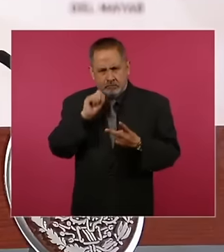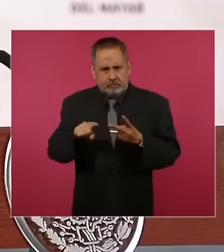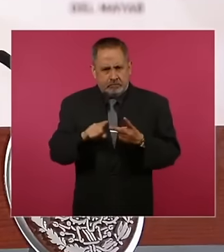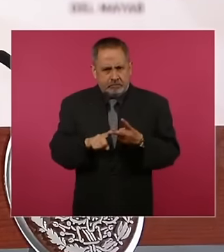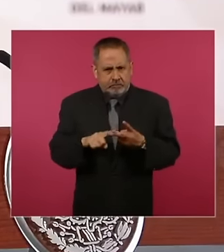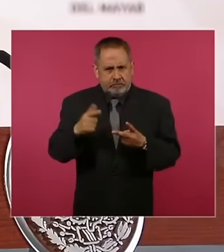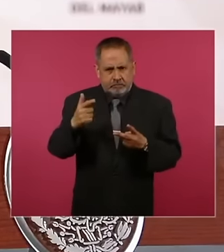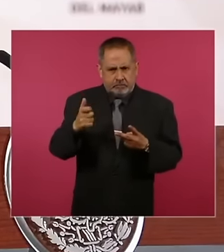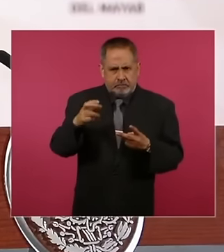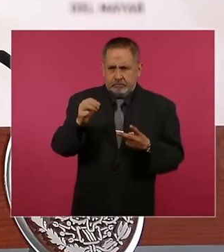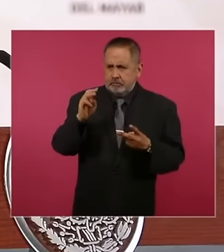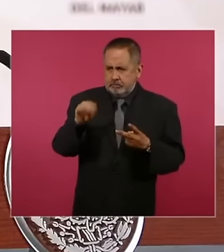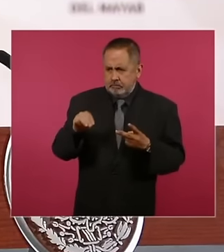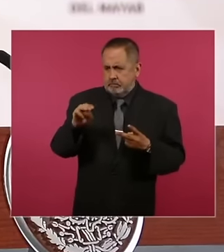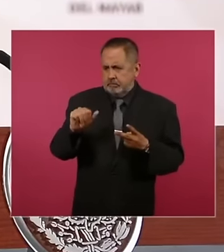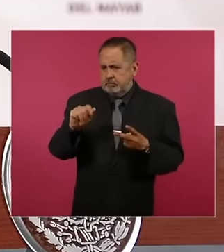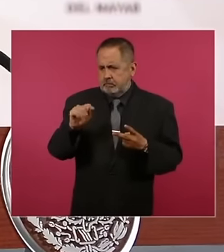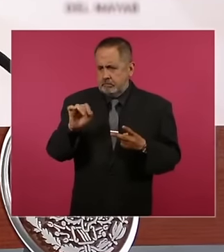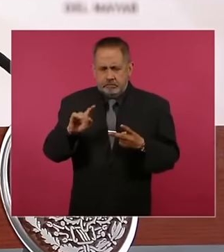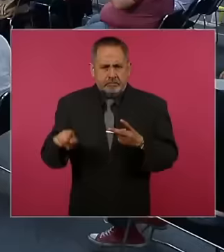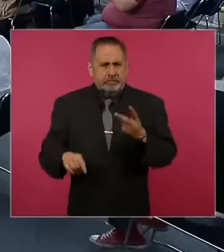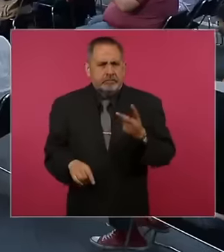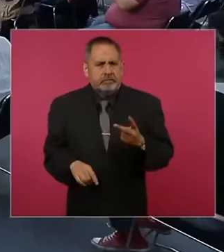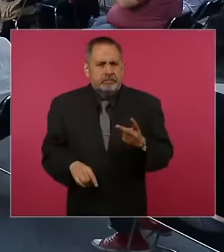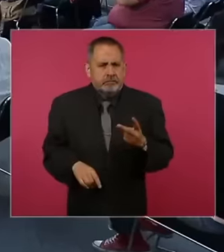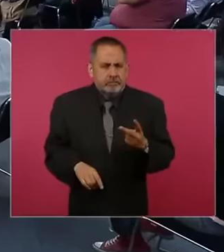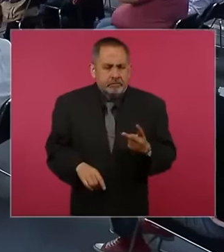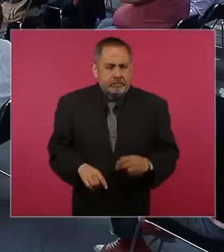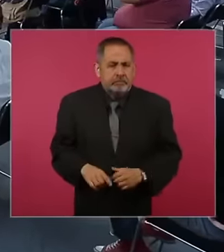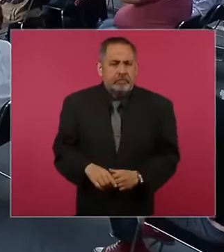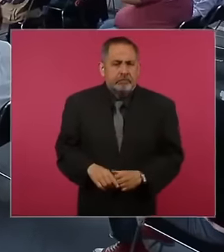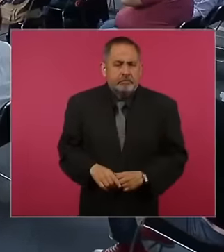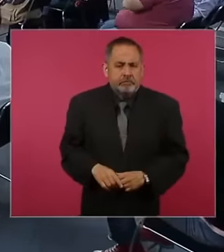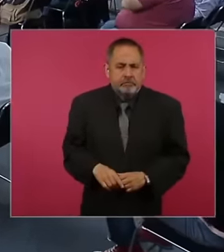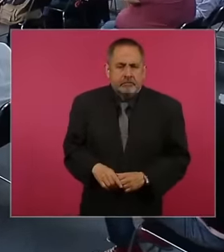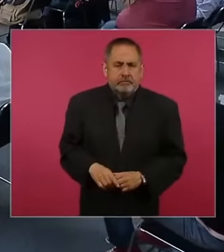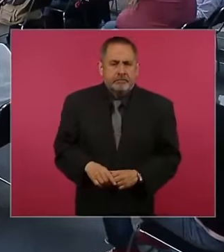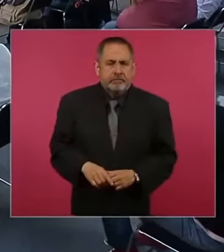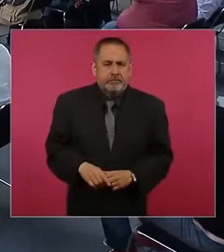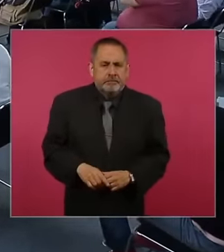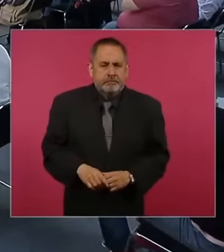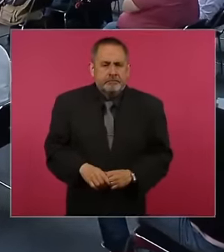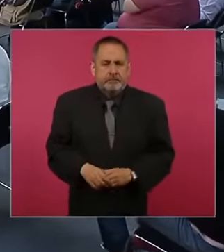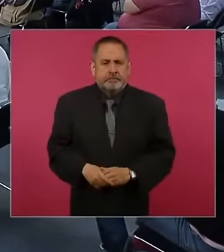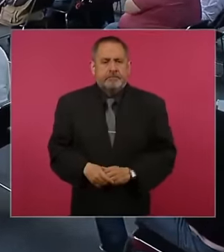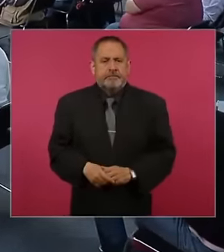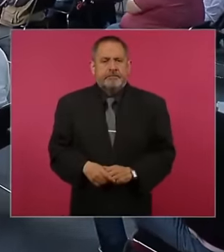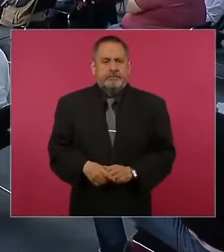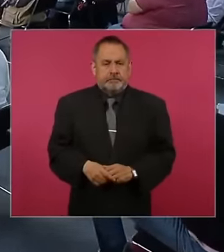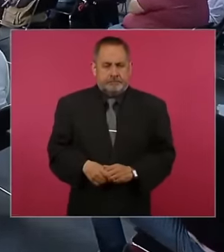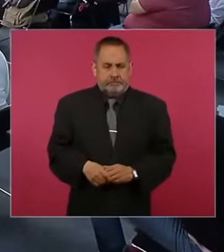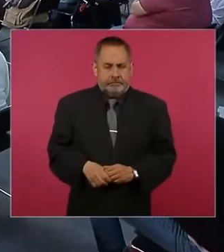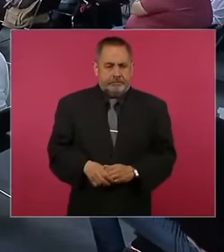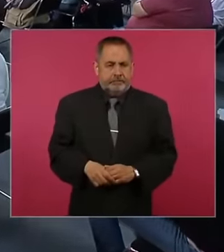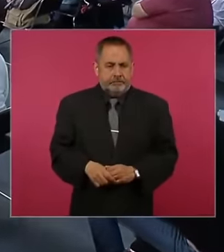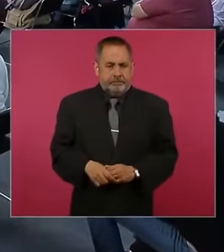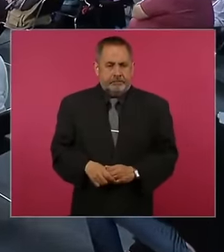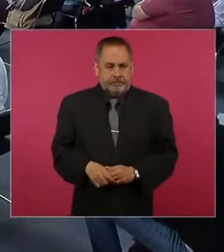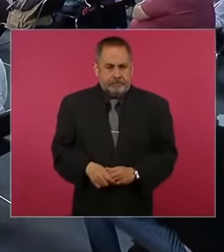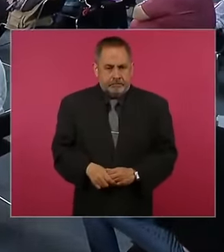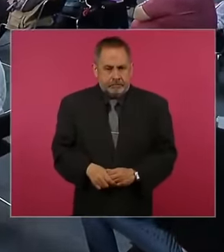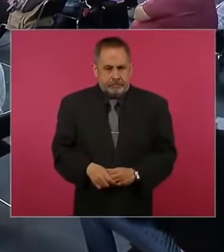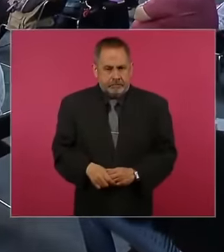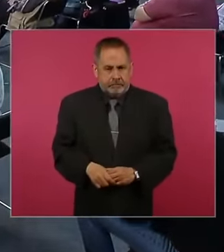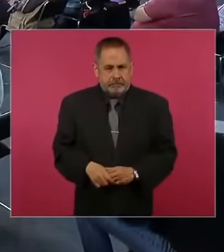y a Germán Martínez. Ya lo habían planteado aquí y se les mandó una ficha informativa. Es un tema de la sequía de